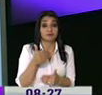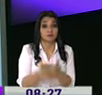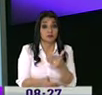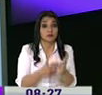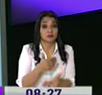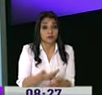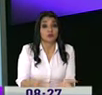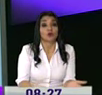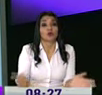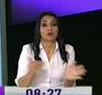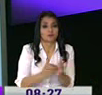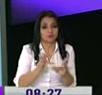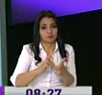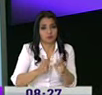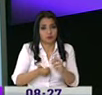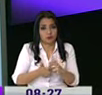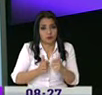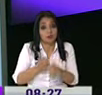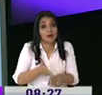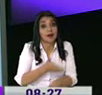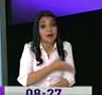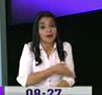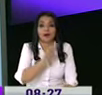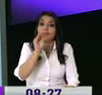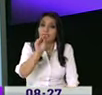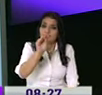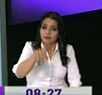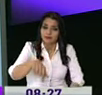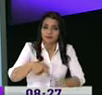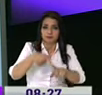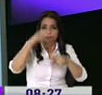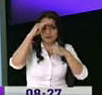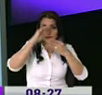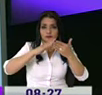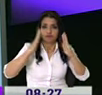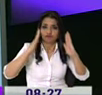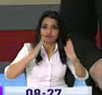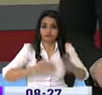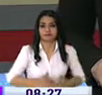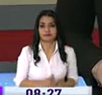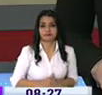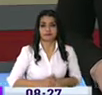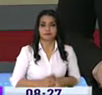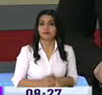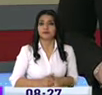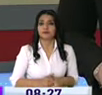otros dolores de cabeza. Avisados en el primer noticiero de la comunidad.